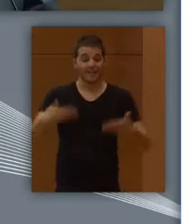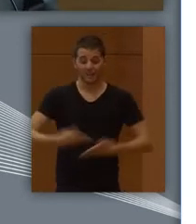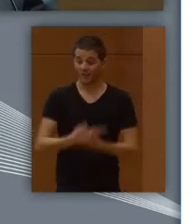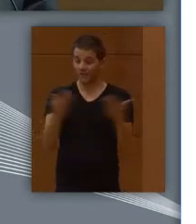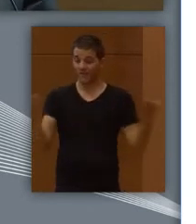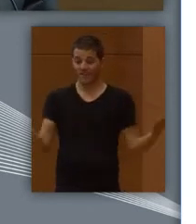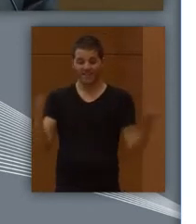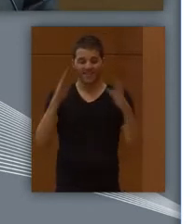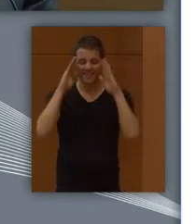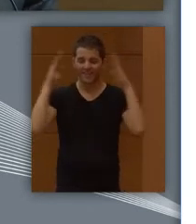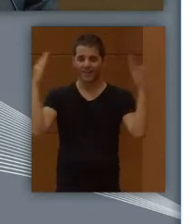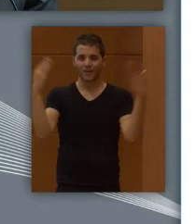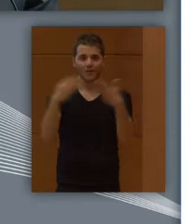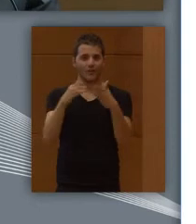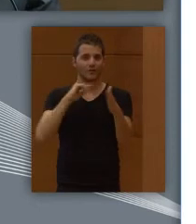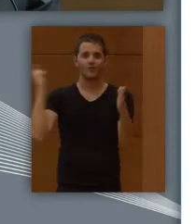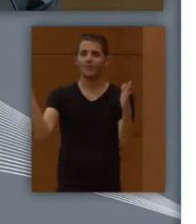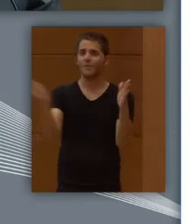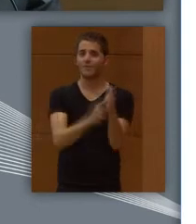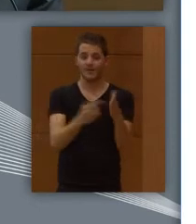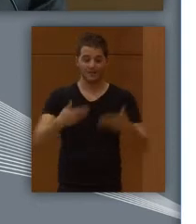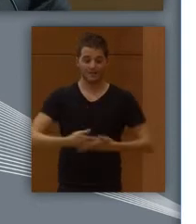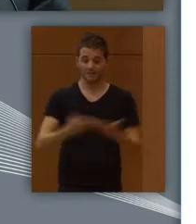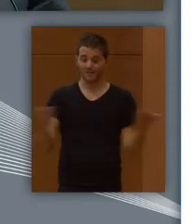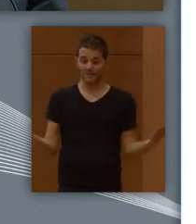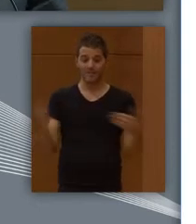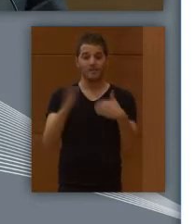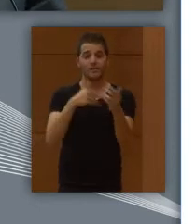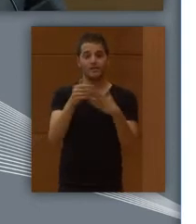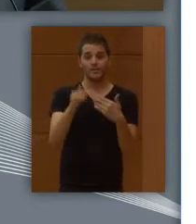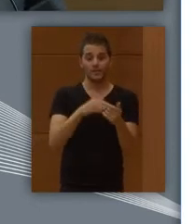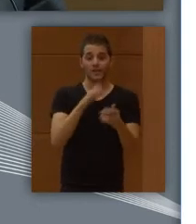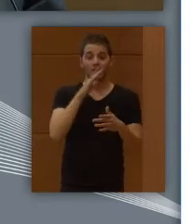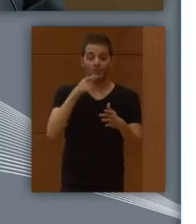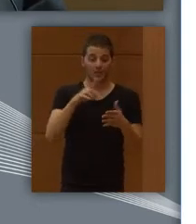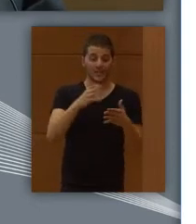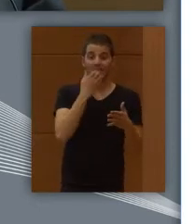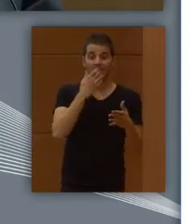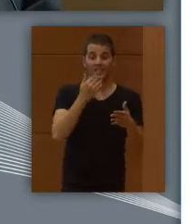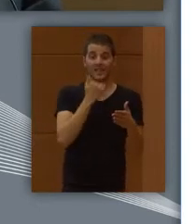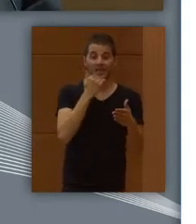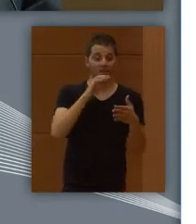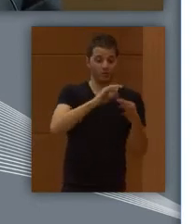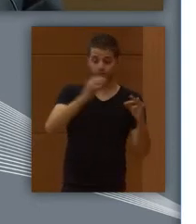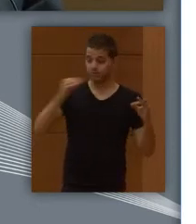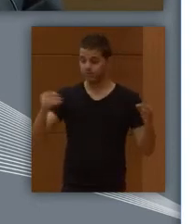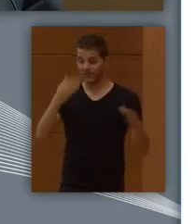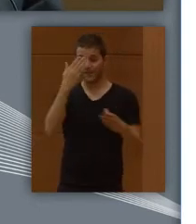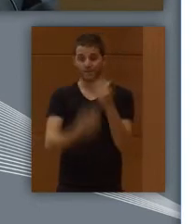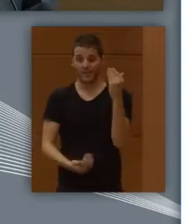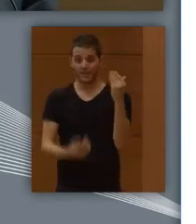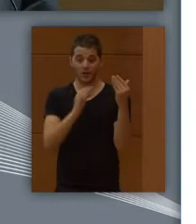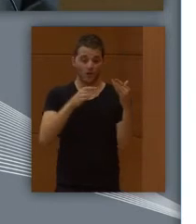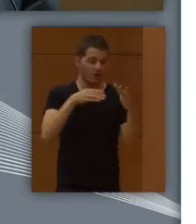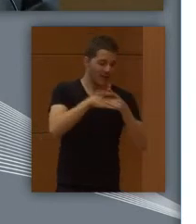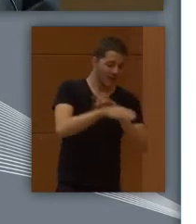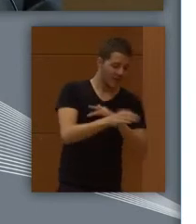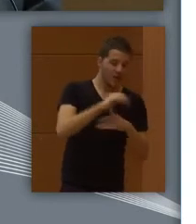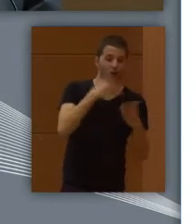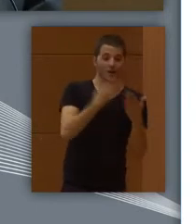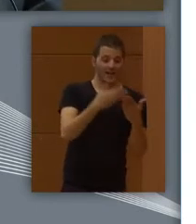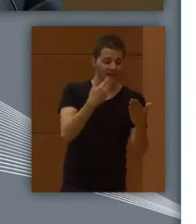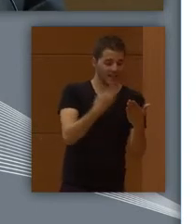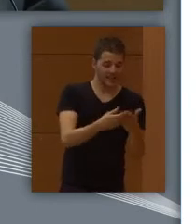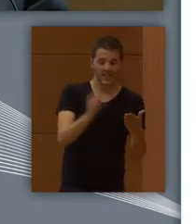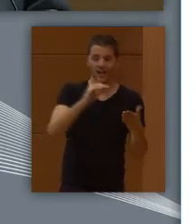confianza absoluta de accesibilidad y usabilidad. Porque solo que haya un eslabón de la cadena que no tenga accesibilidad o que no tenga